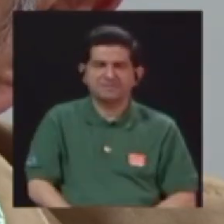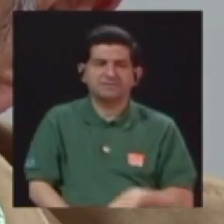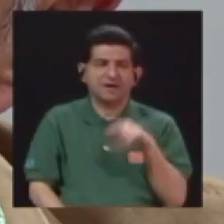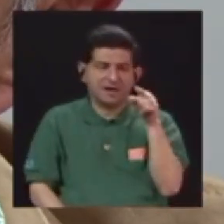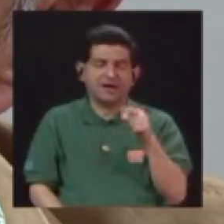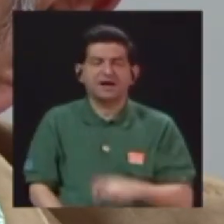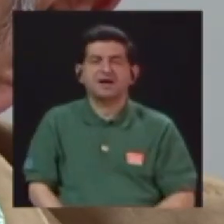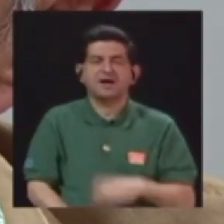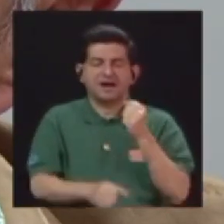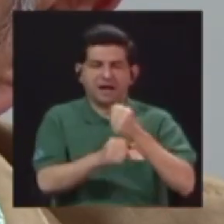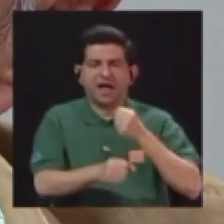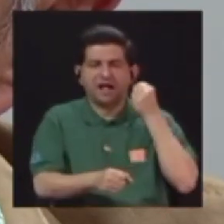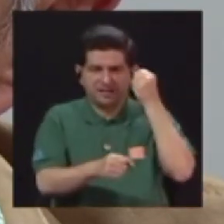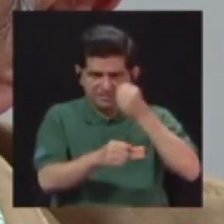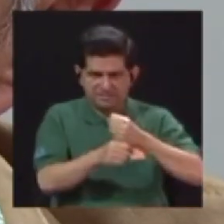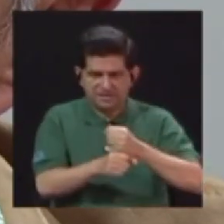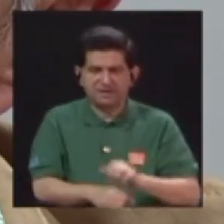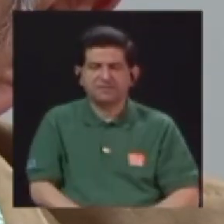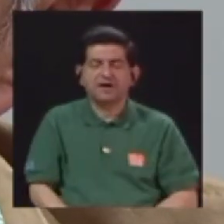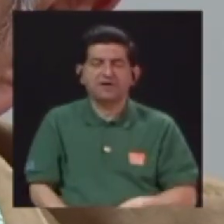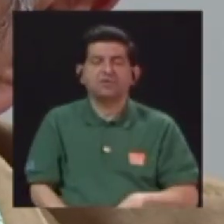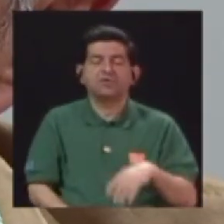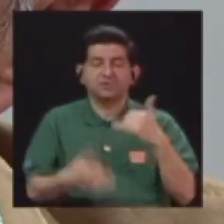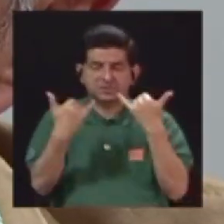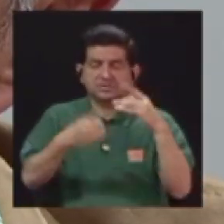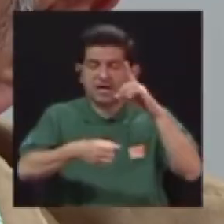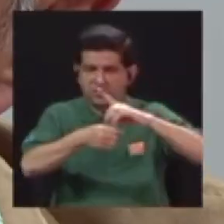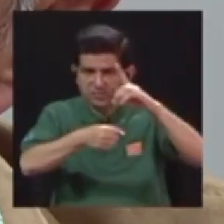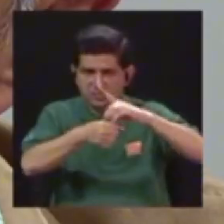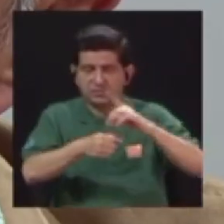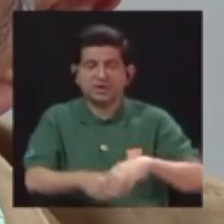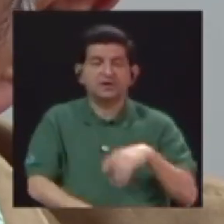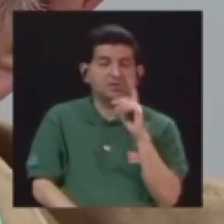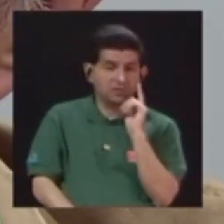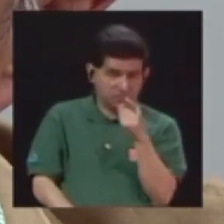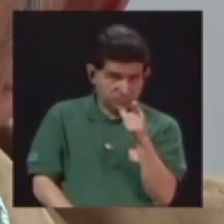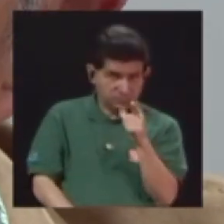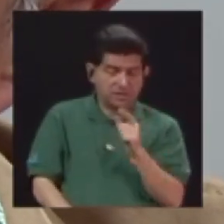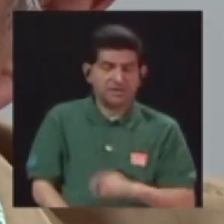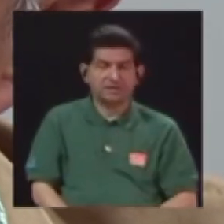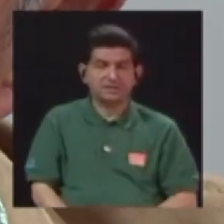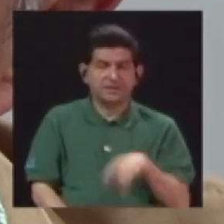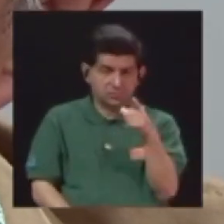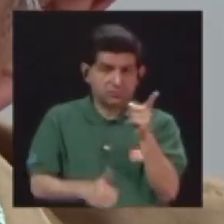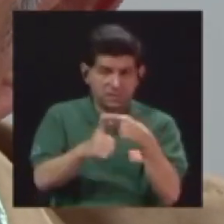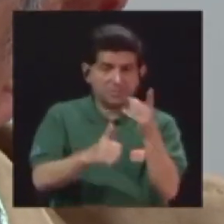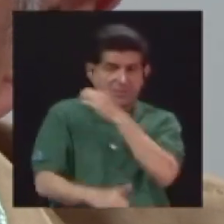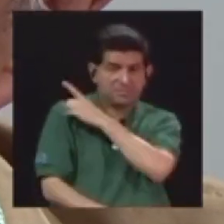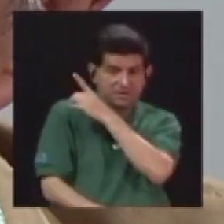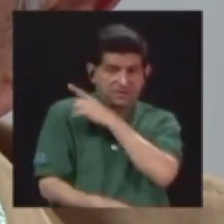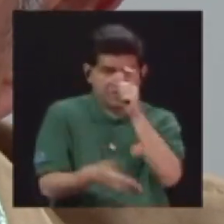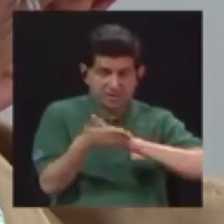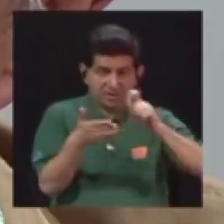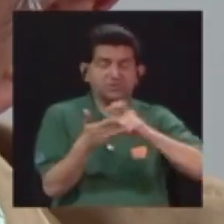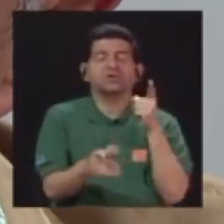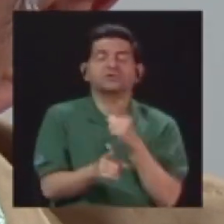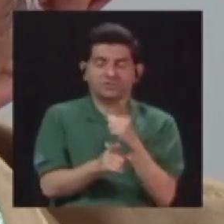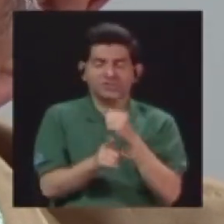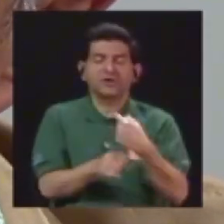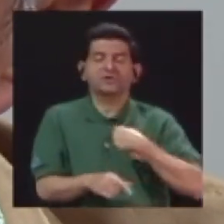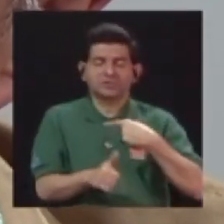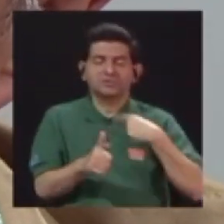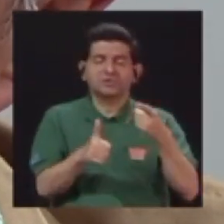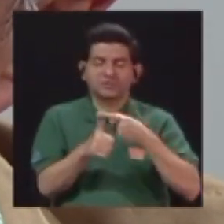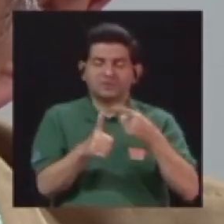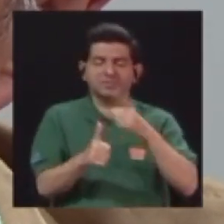a su tarea es electo diputado, fue usted, de manera que usted es el primer director de la Escuela. Efectivamente, fui el primer director